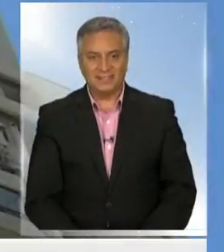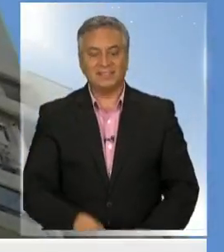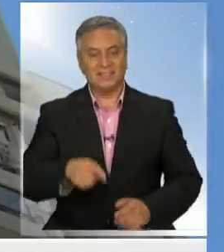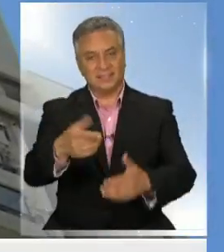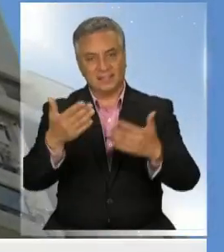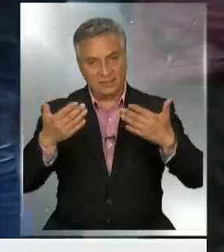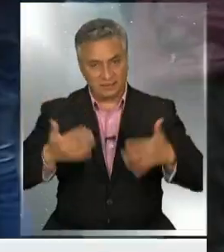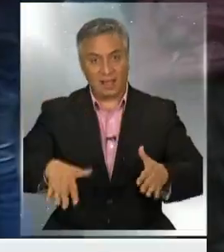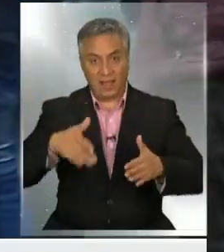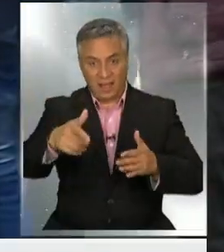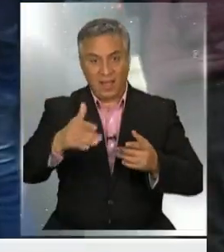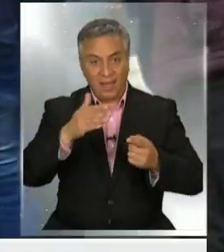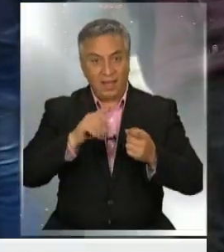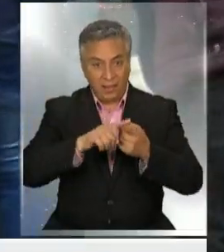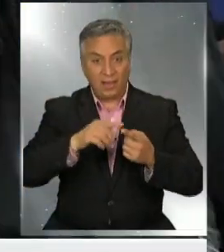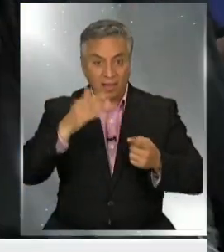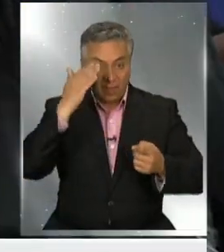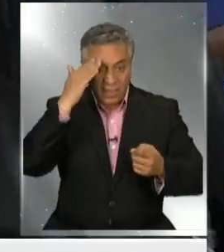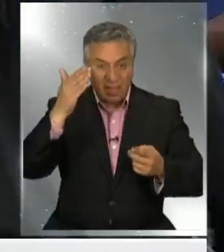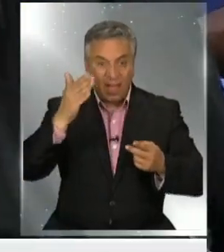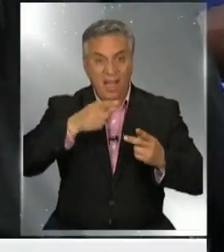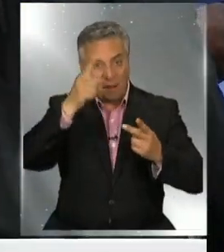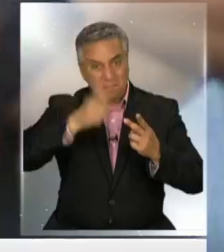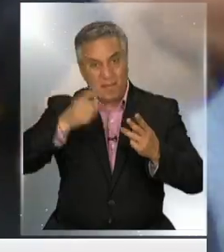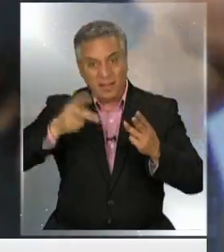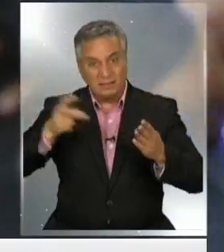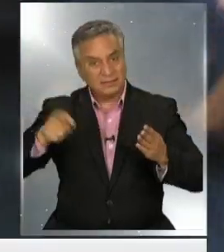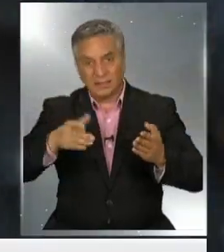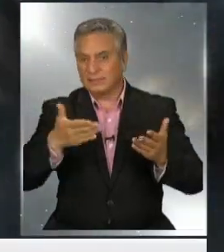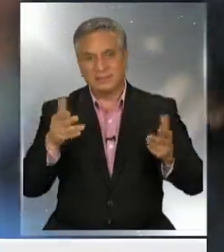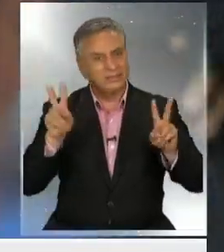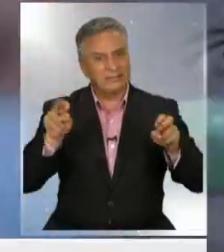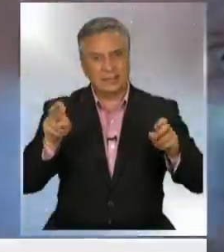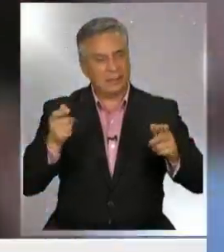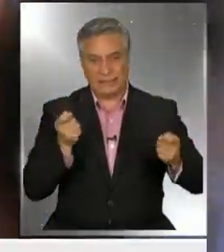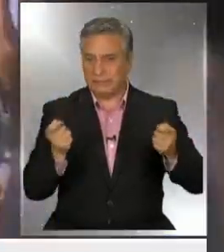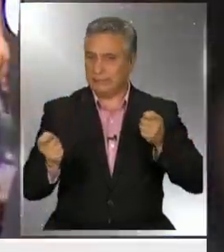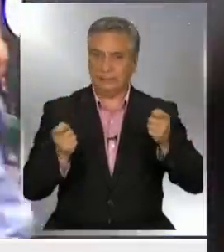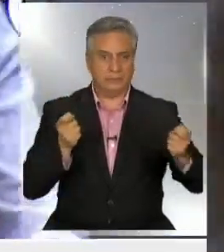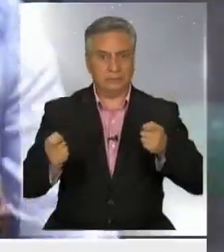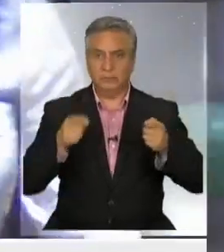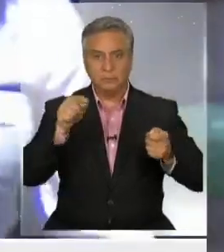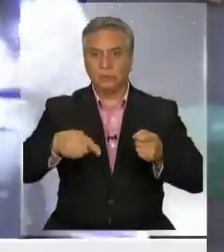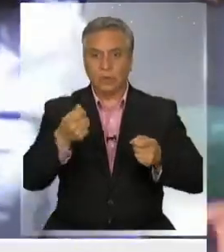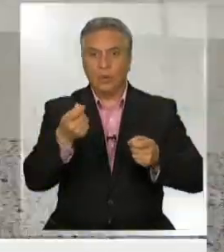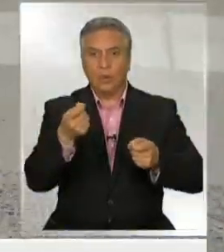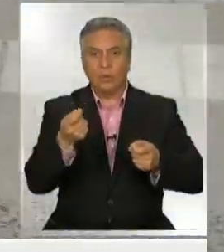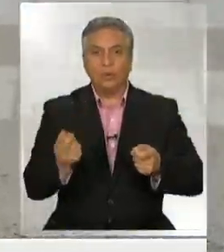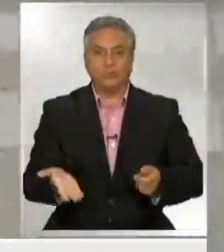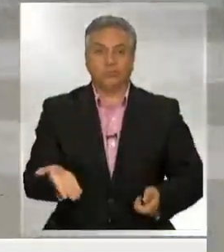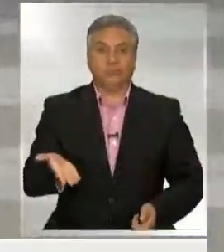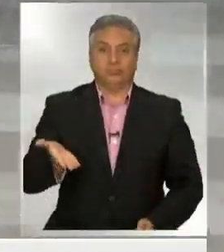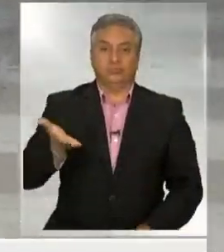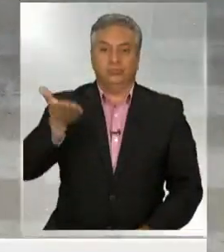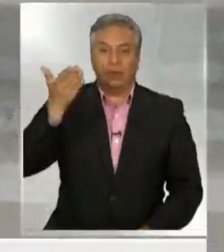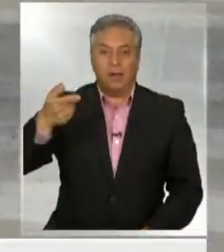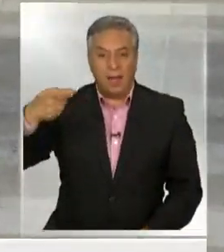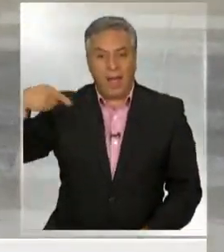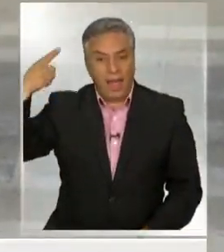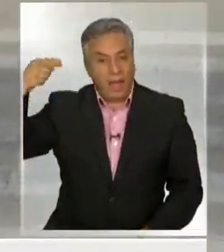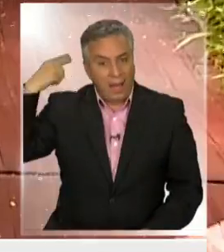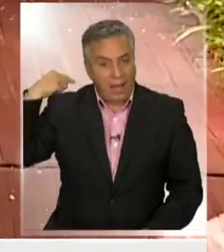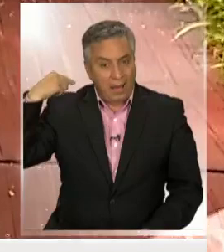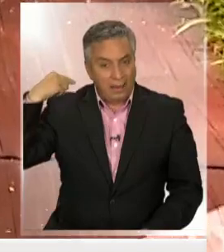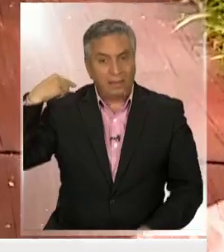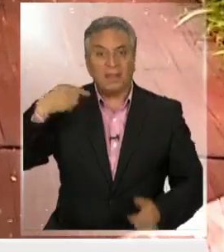Han sido días y meses muy difíciles en materia económica. El costo de la vida ha ido en aumento. Lo que antes era